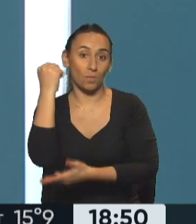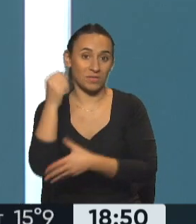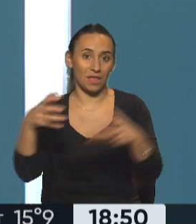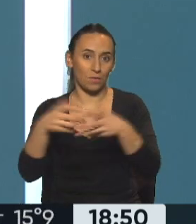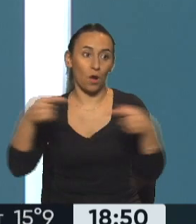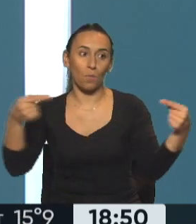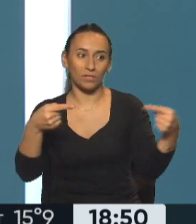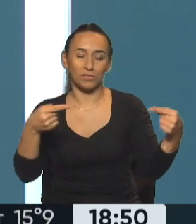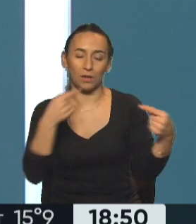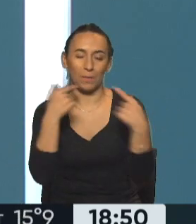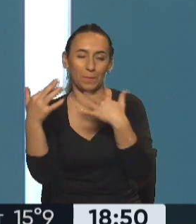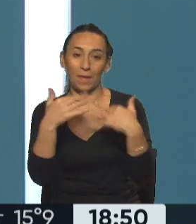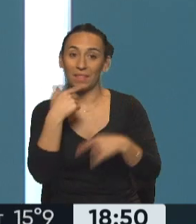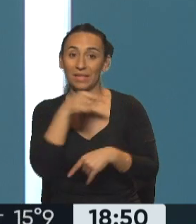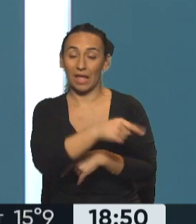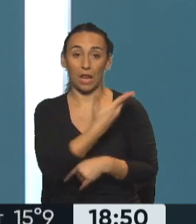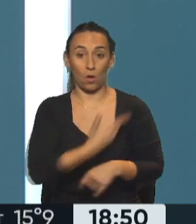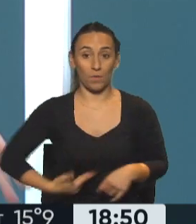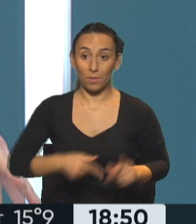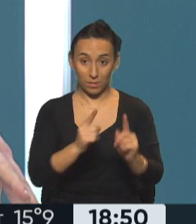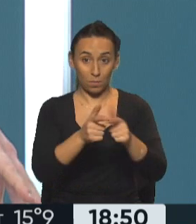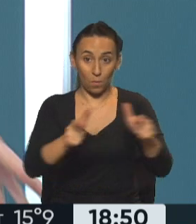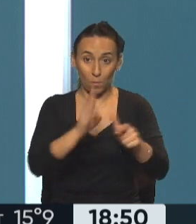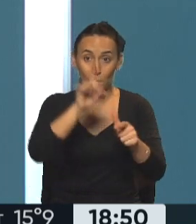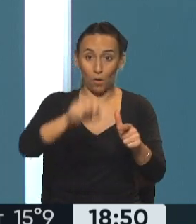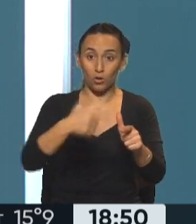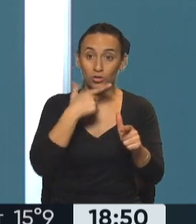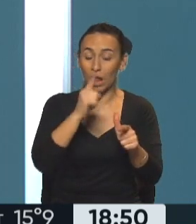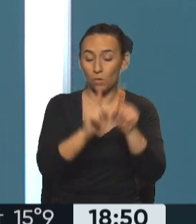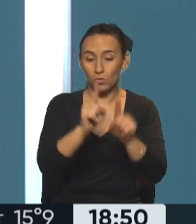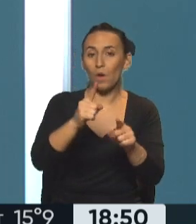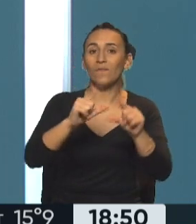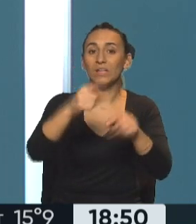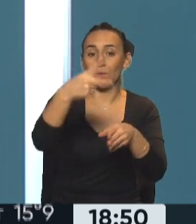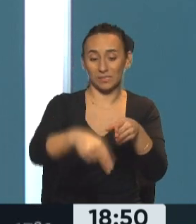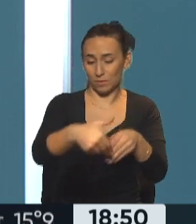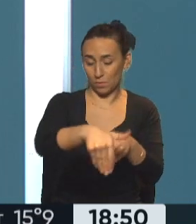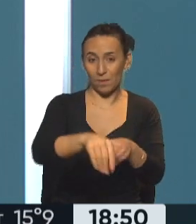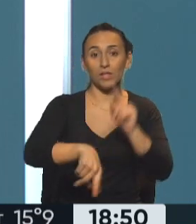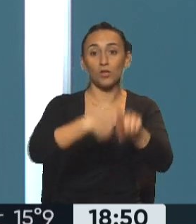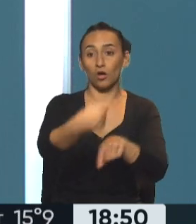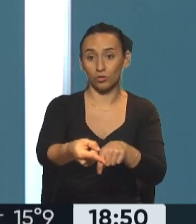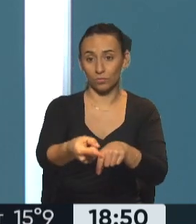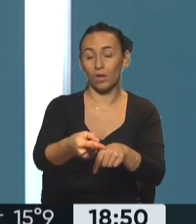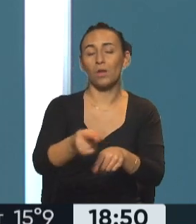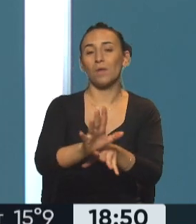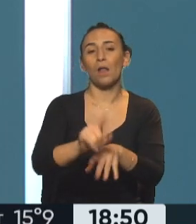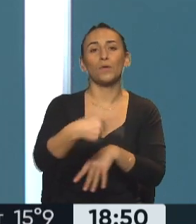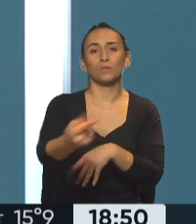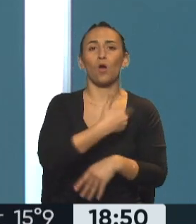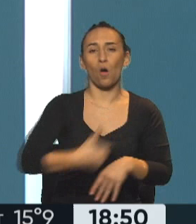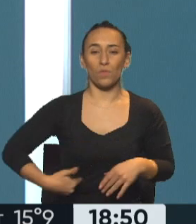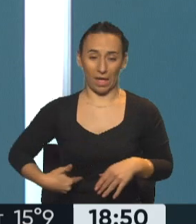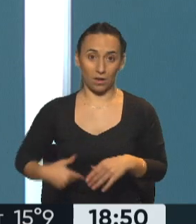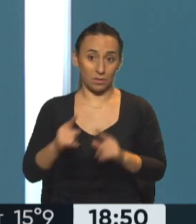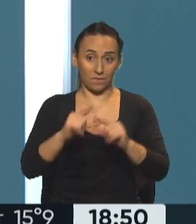la idea de que el gobierno a estos bonos, que algunos vencen en el corto plazo, pero otros vencen ya para el gobierno entrante, sea cual fuera, que